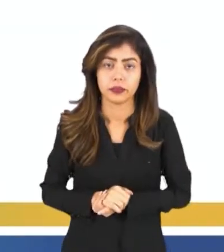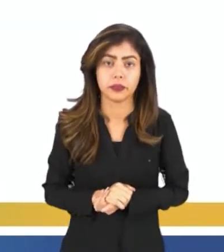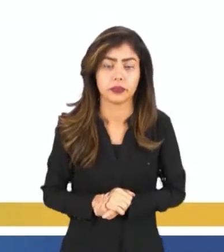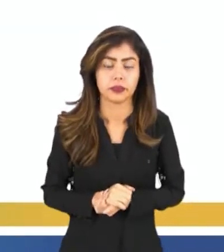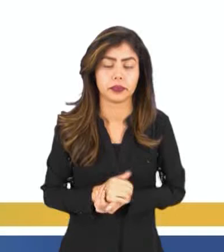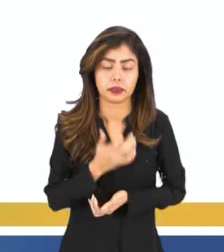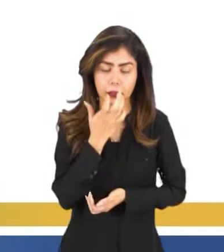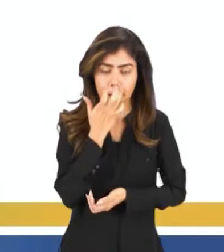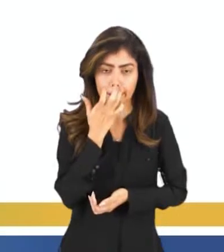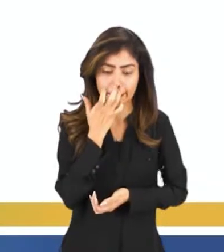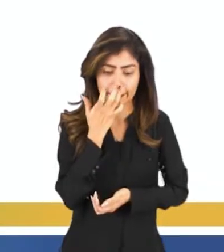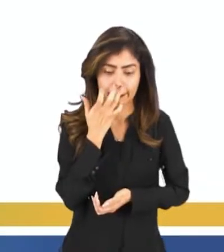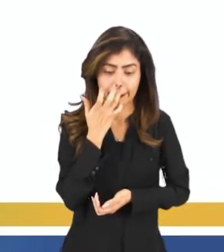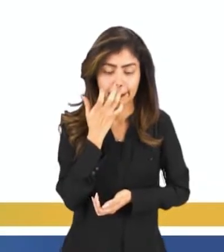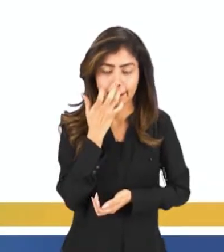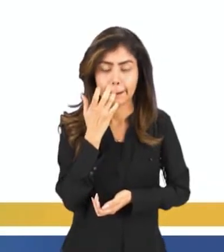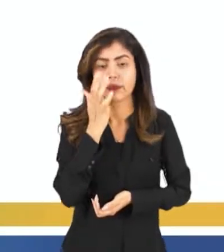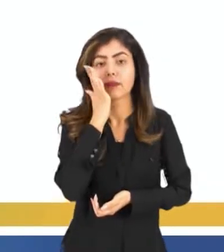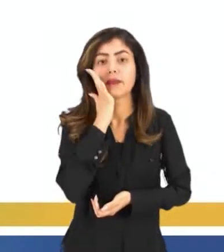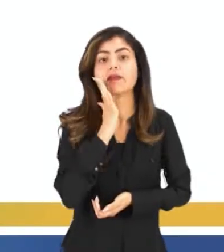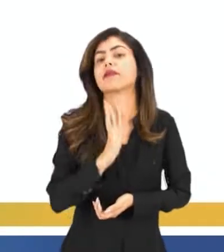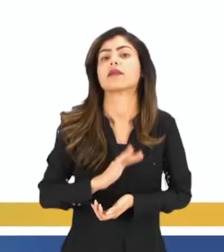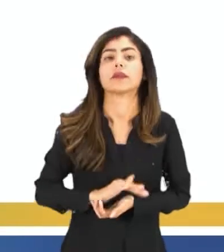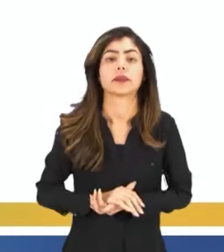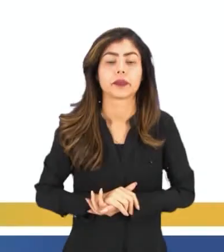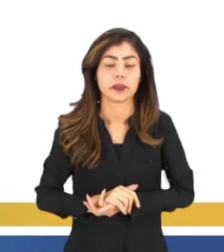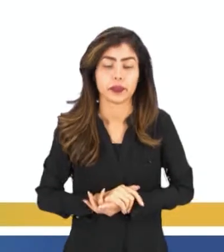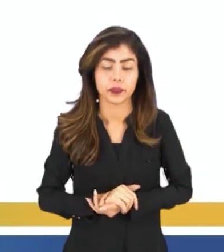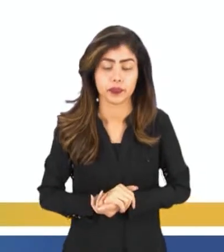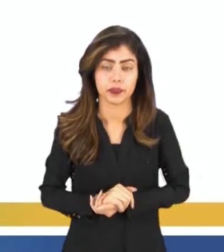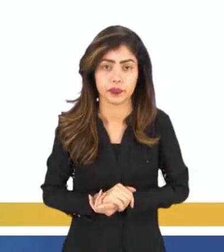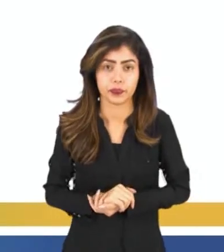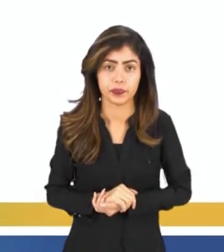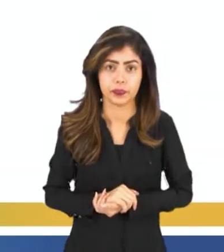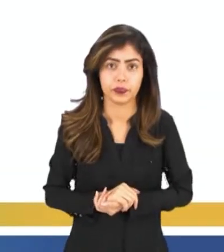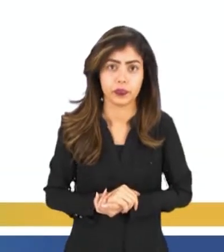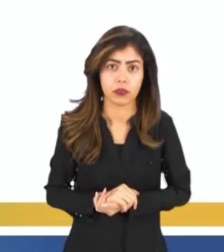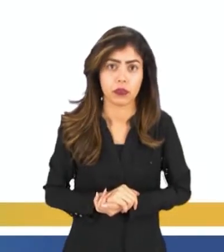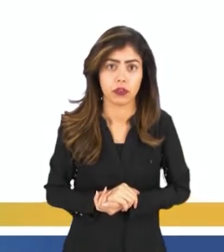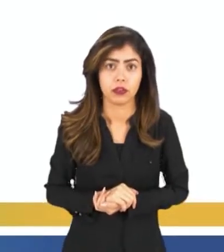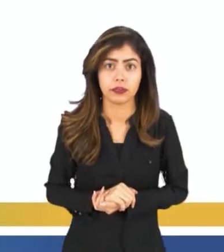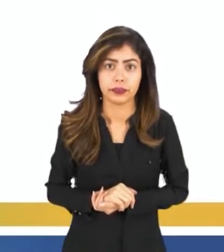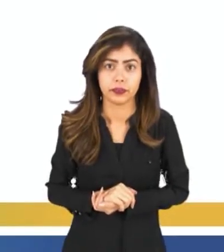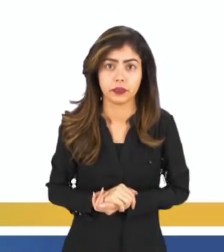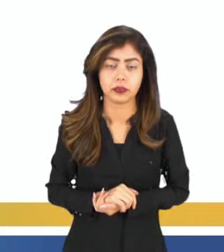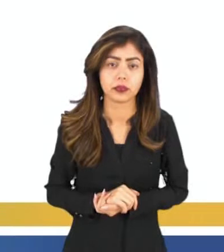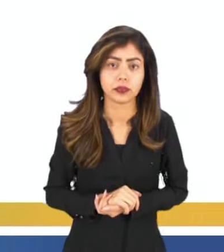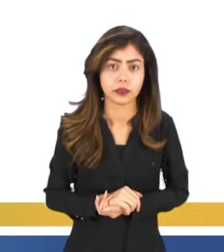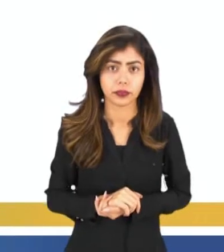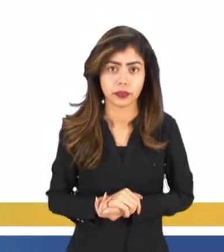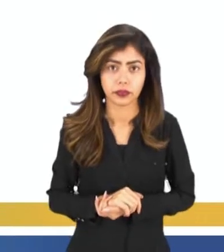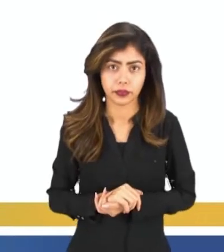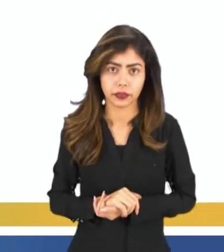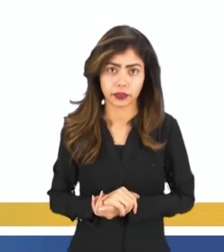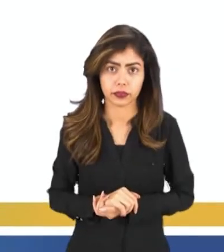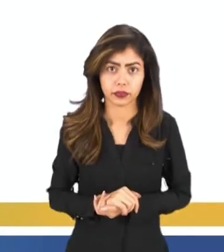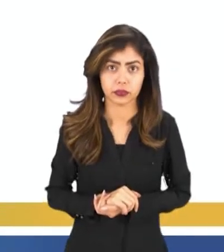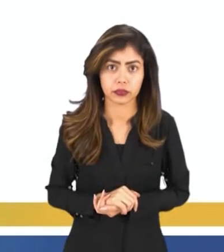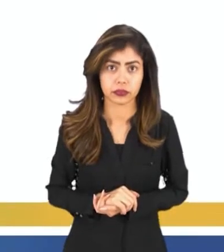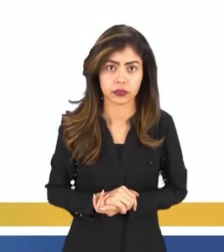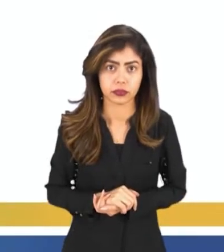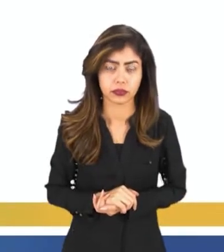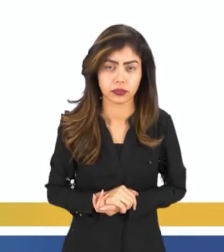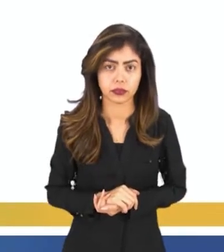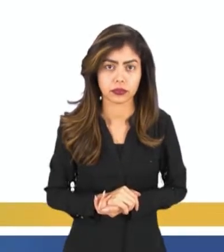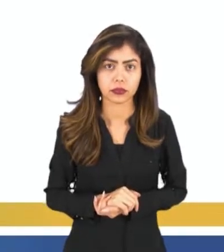sobre lo que usted desciende de los monos la imagen en suma supone